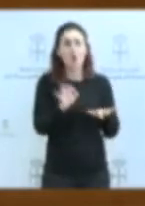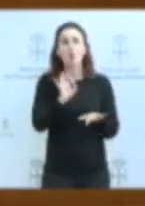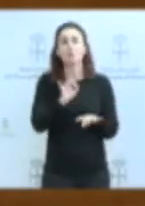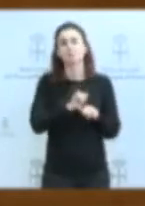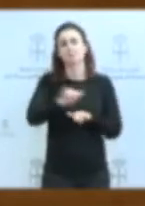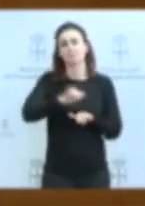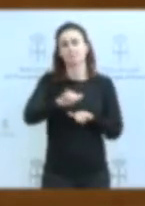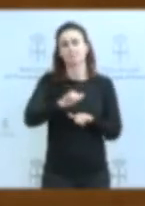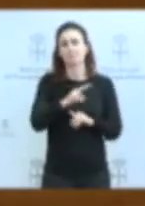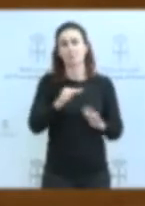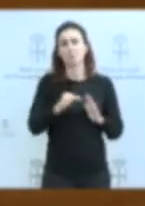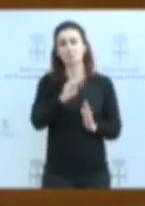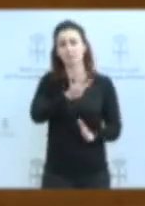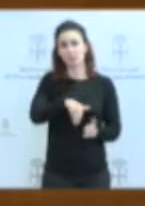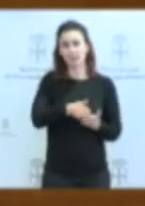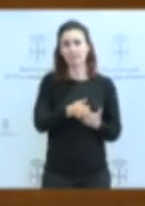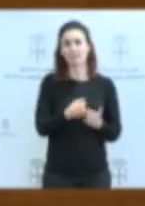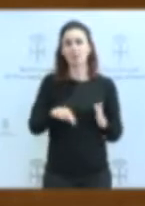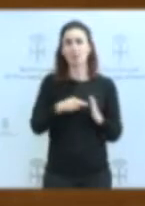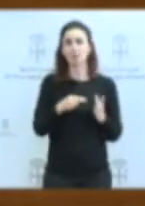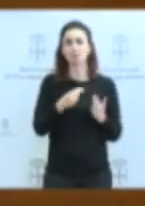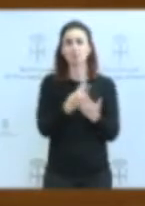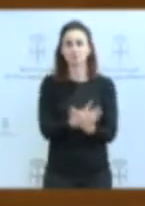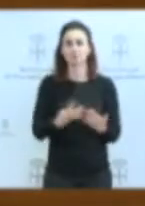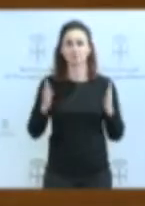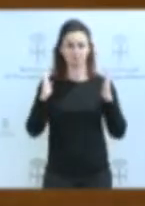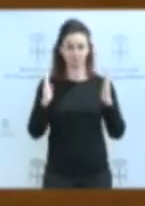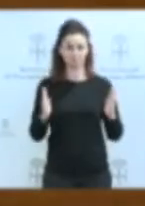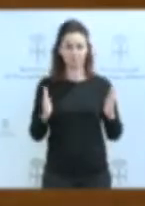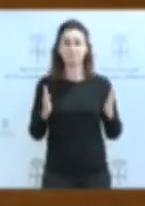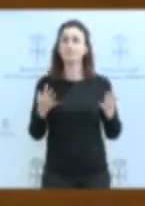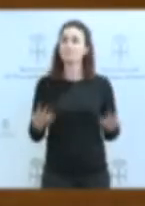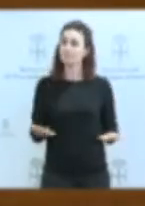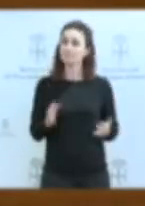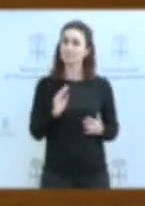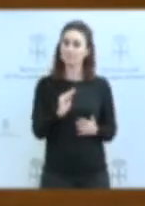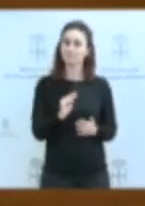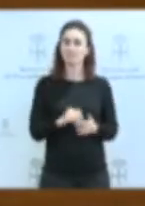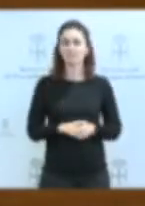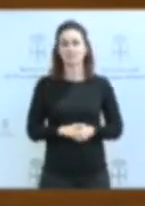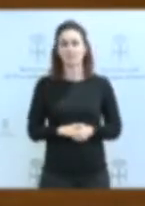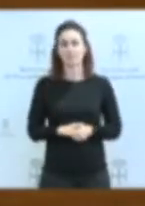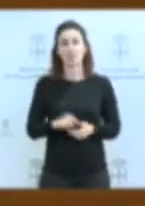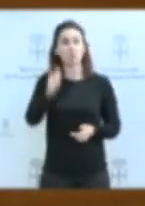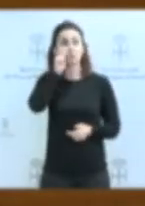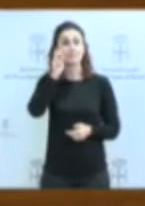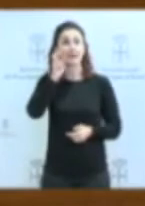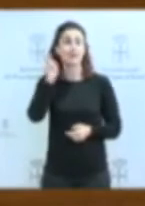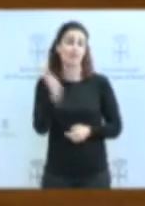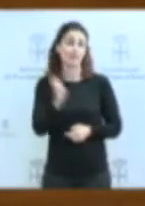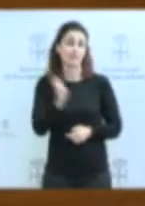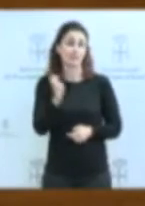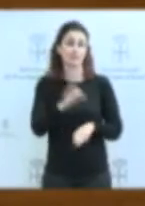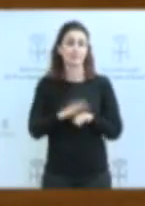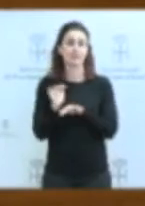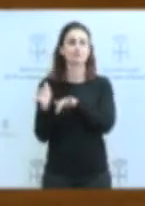2014-2019 y con una vinculación directa sobre aquellos turistas que vienen a visitar Asturias, decía usted. Y hablaba